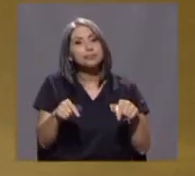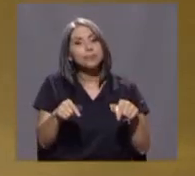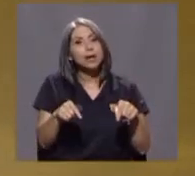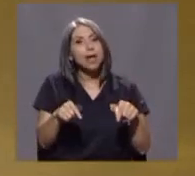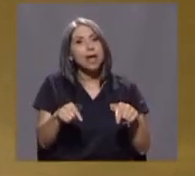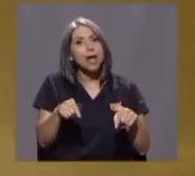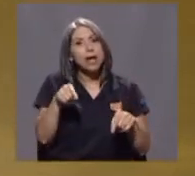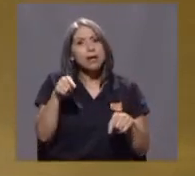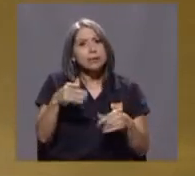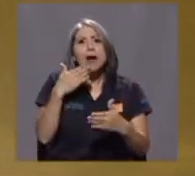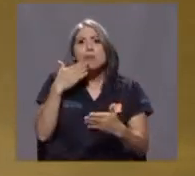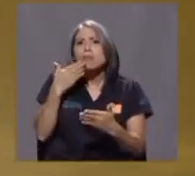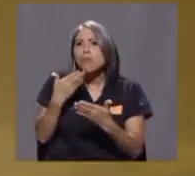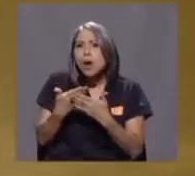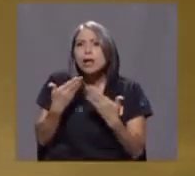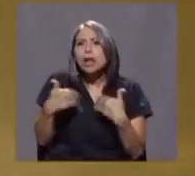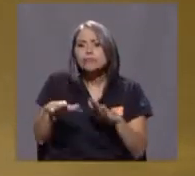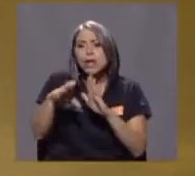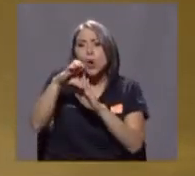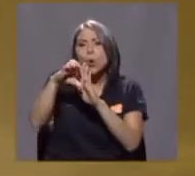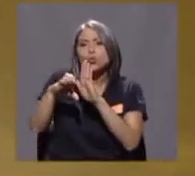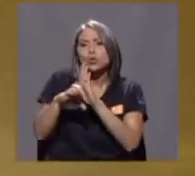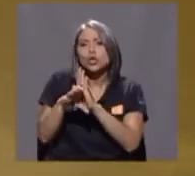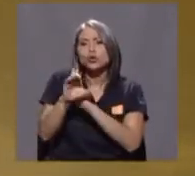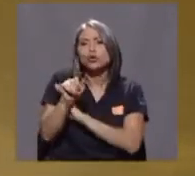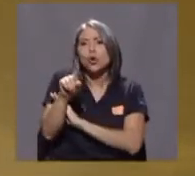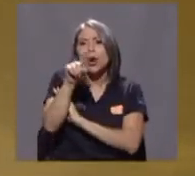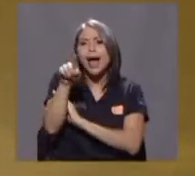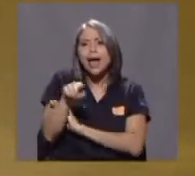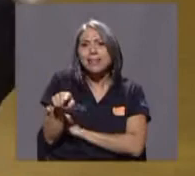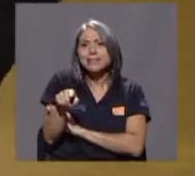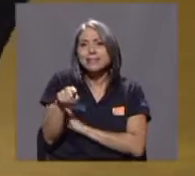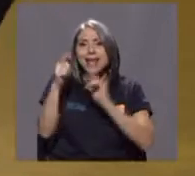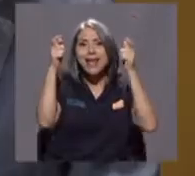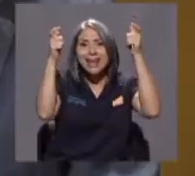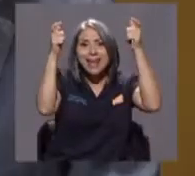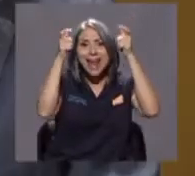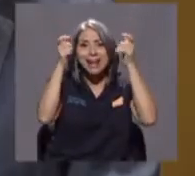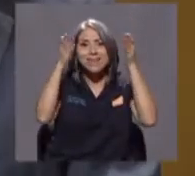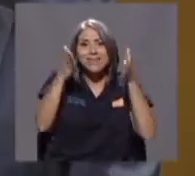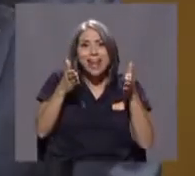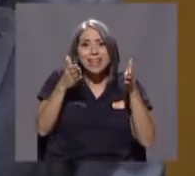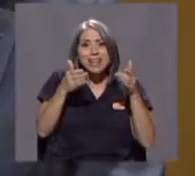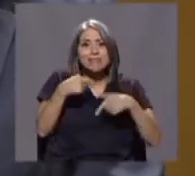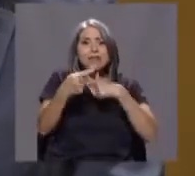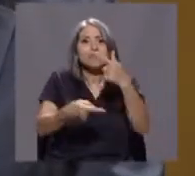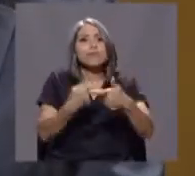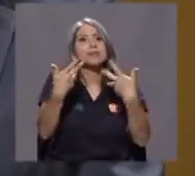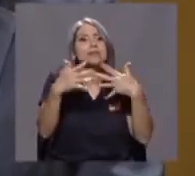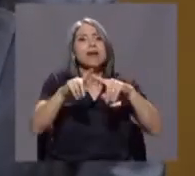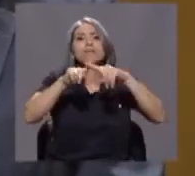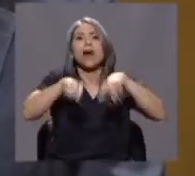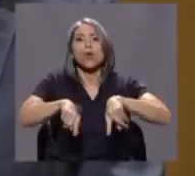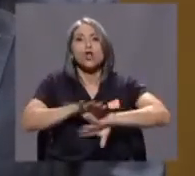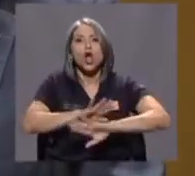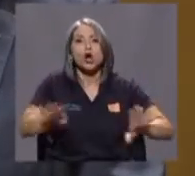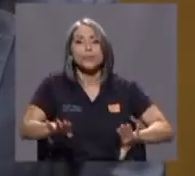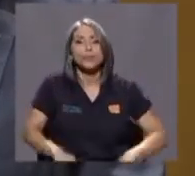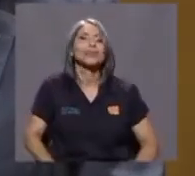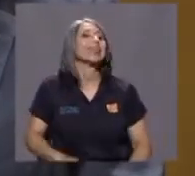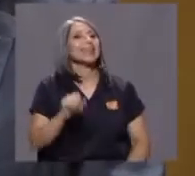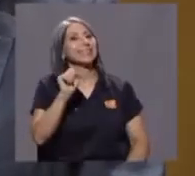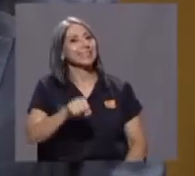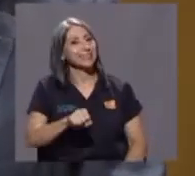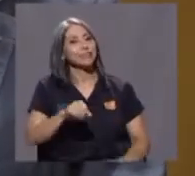repito, era tan buena la Constitución que el rey, regresando, la abolió. Exactamente. Sí, la Constitución de